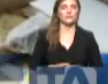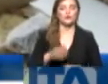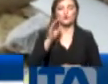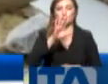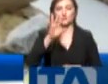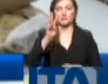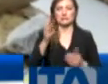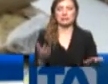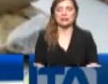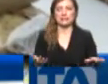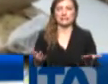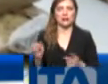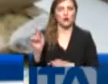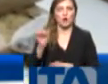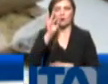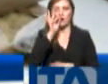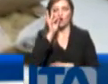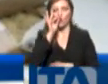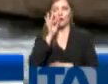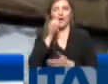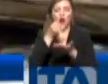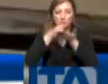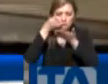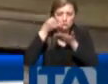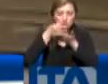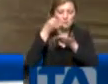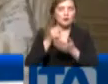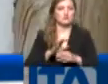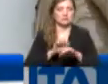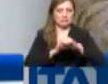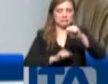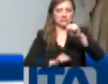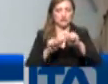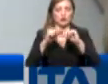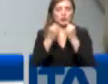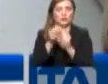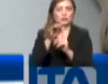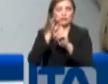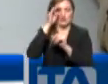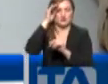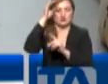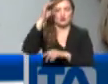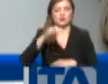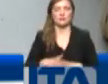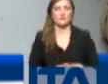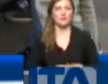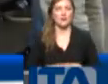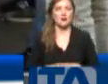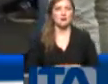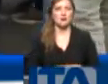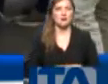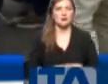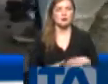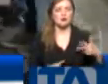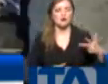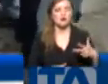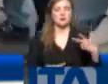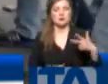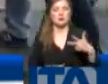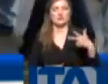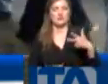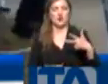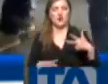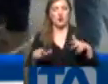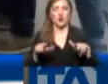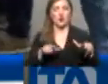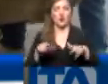56 kilos de droga entre marihuana y cocaína decomisó la unidad de antinarcóticos de la SUAY al interceptar una camioneta en el sector de Bulcay